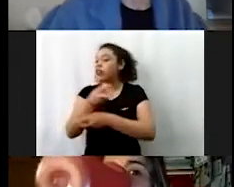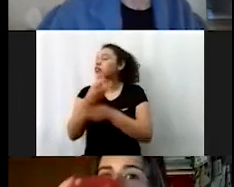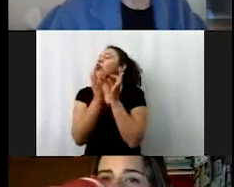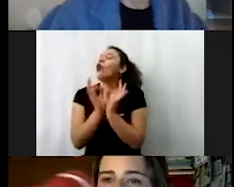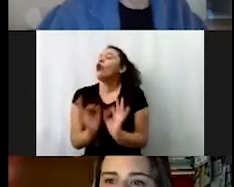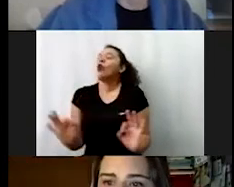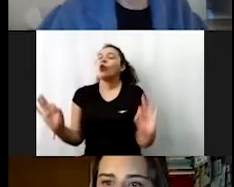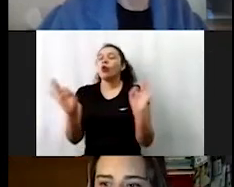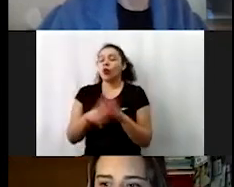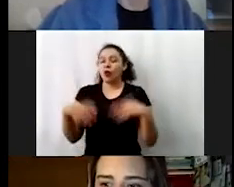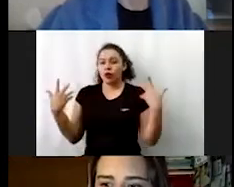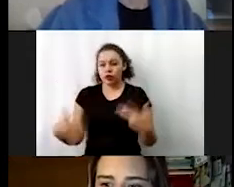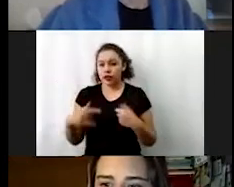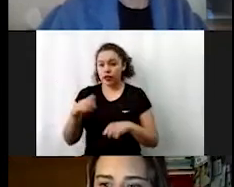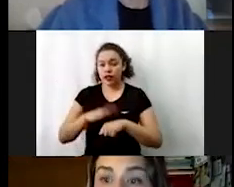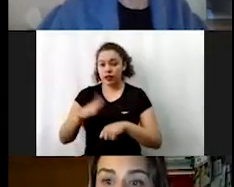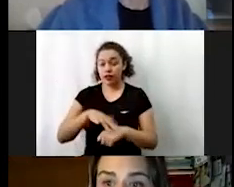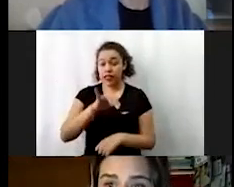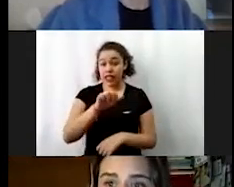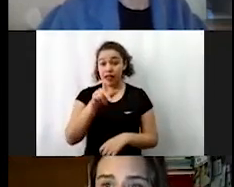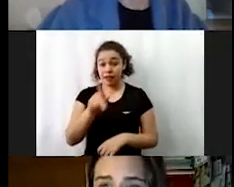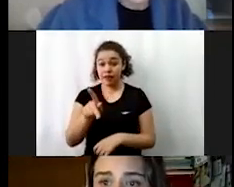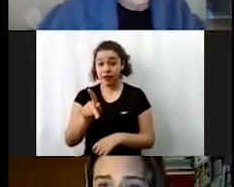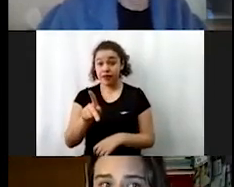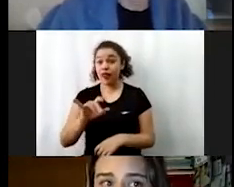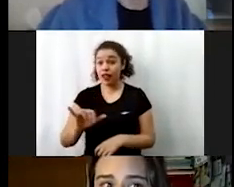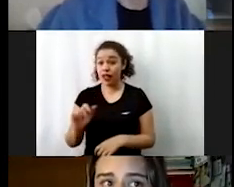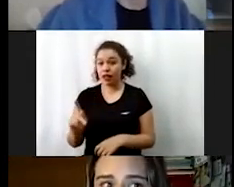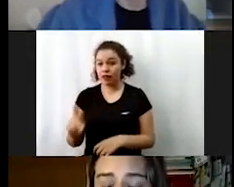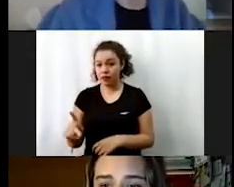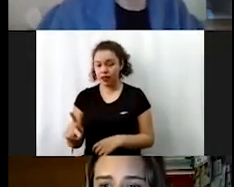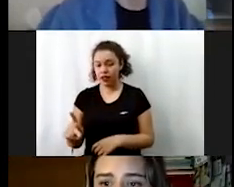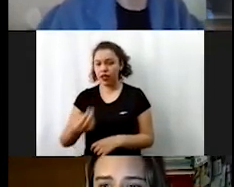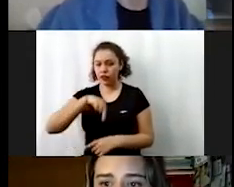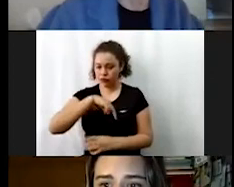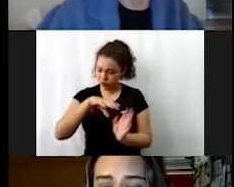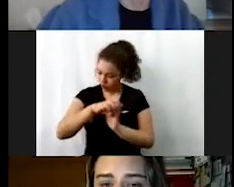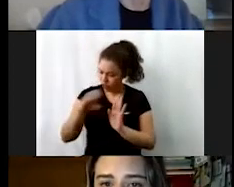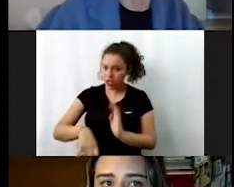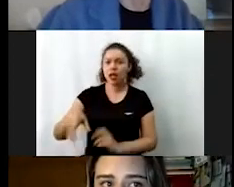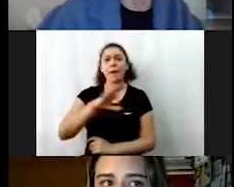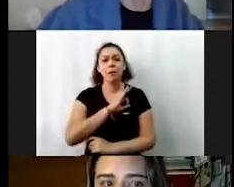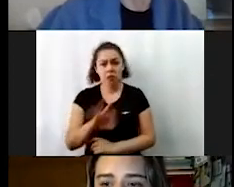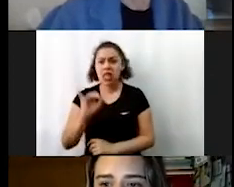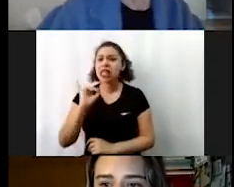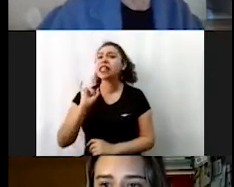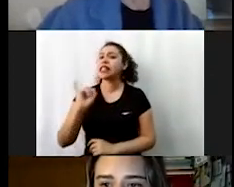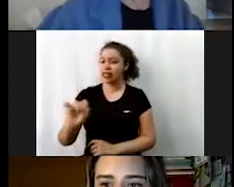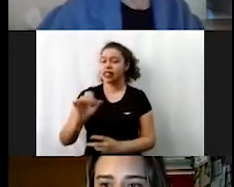todo que somos IAPs, las IAPs que, como ejemplo de que sí se puede hacer la alianza, ¿no?